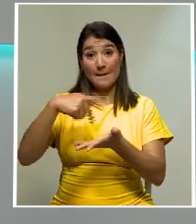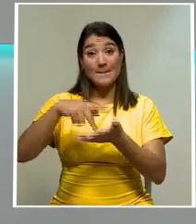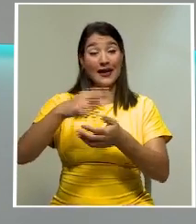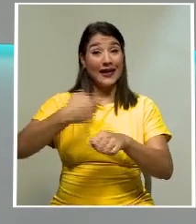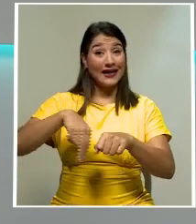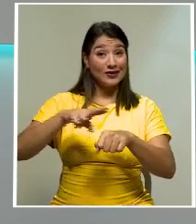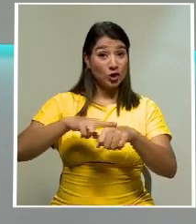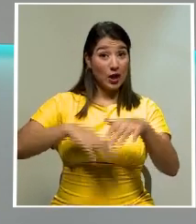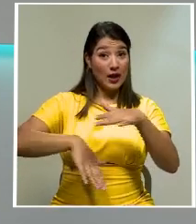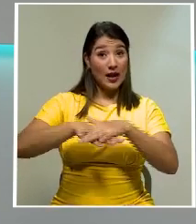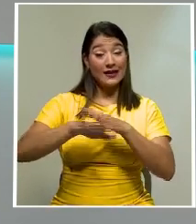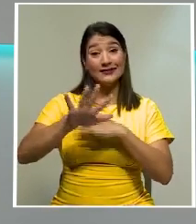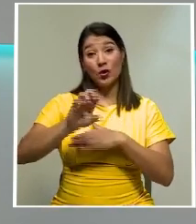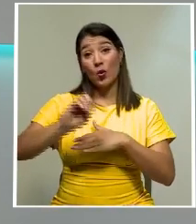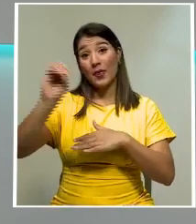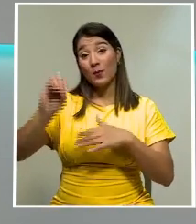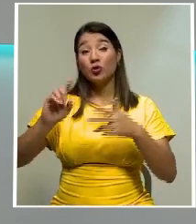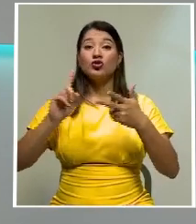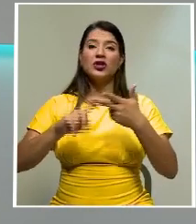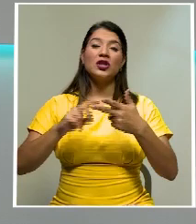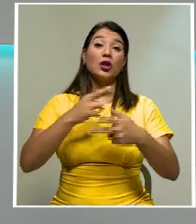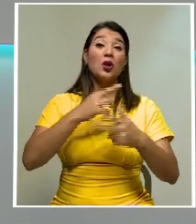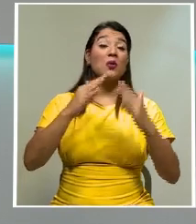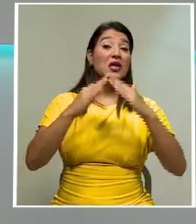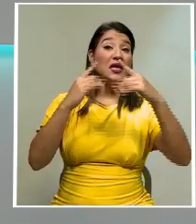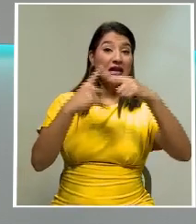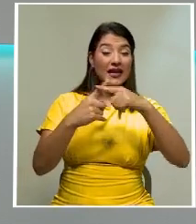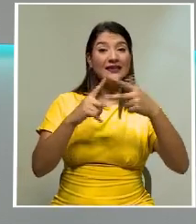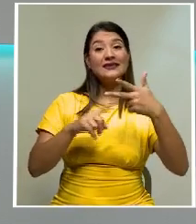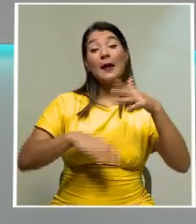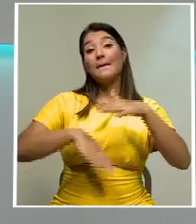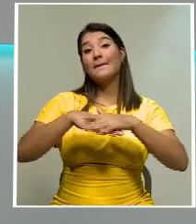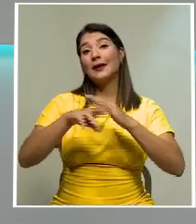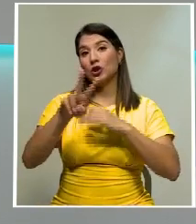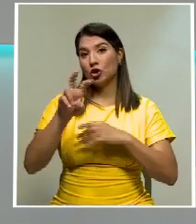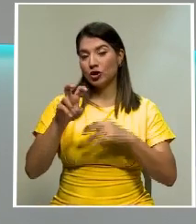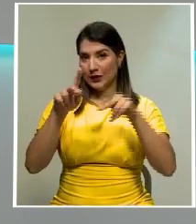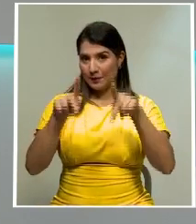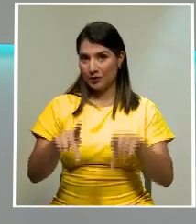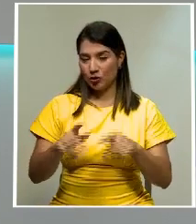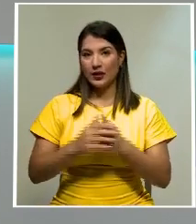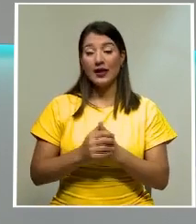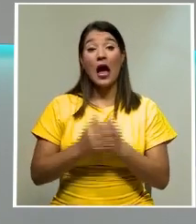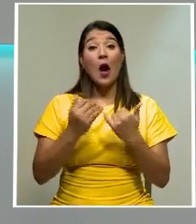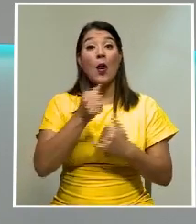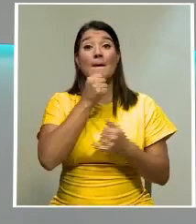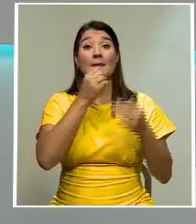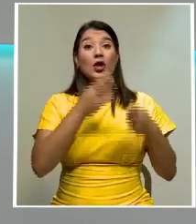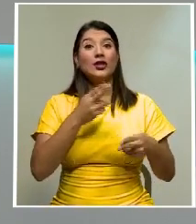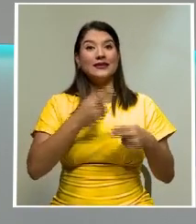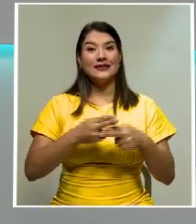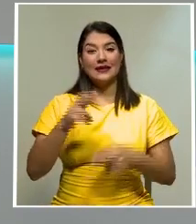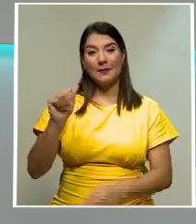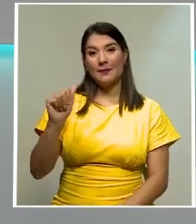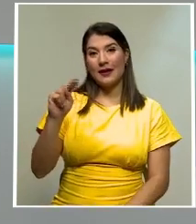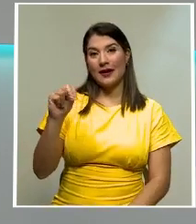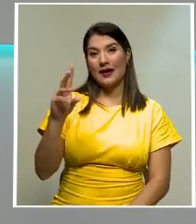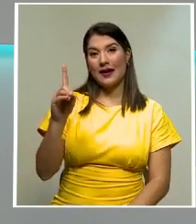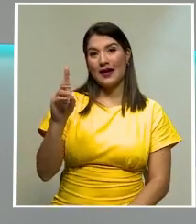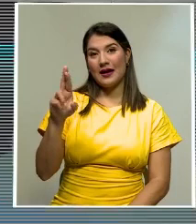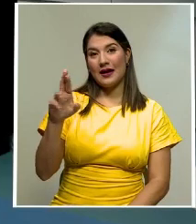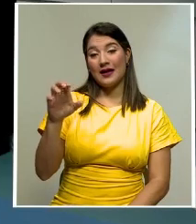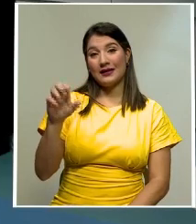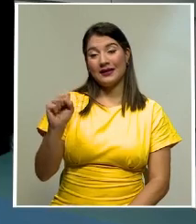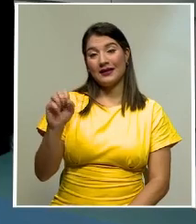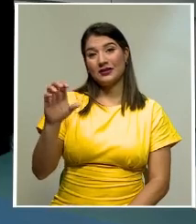50% y los lugares de culto podrán recibir máximo a 200 personas. Andrés Ortiz está aquí con nosotros en el estudio para explicarnos estos detalles.